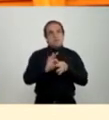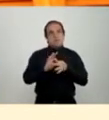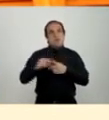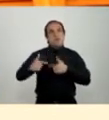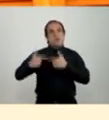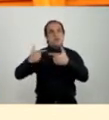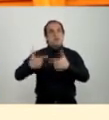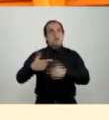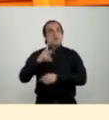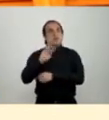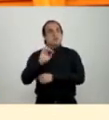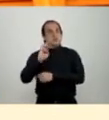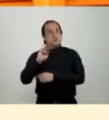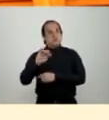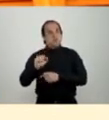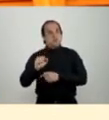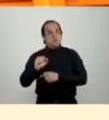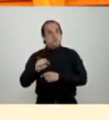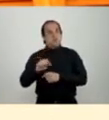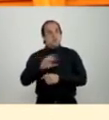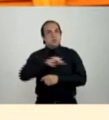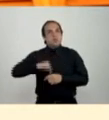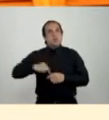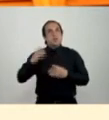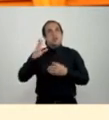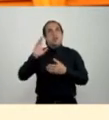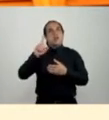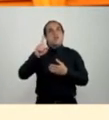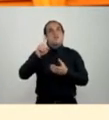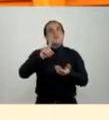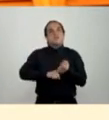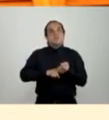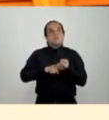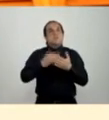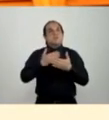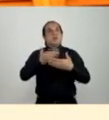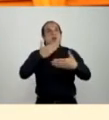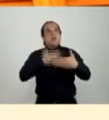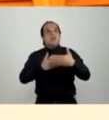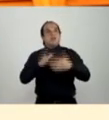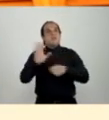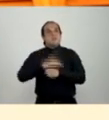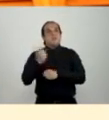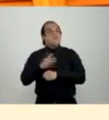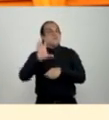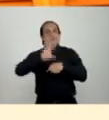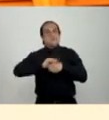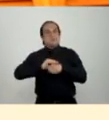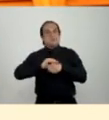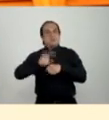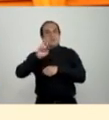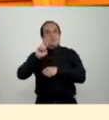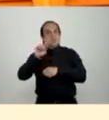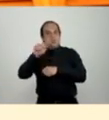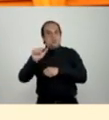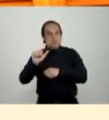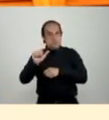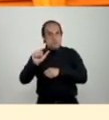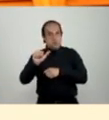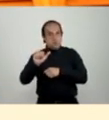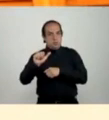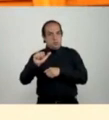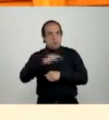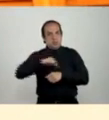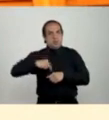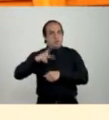la que entramos por la puerta de atrás, porque no nos querían dejar entrar en Europa, porque ya no éramos el boom, cosa que